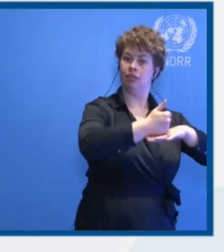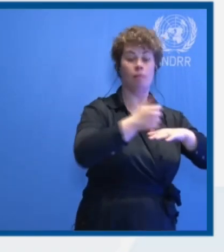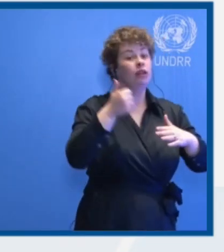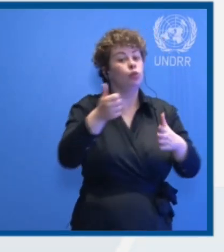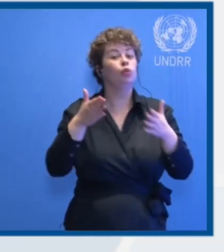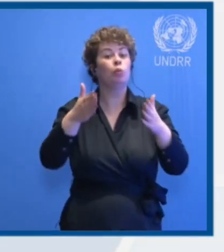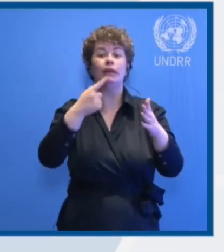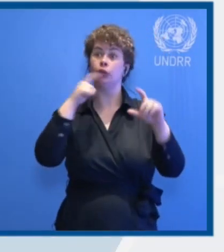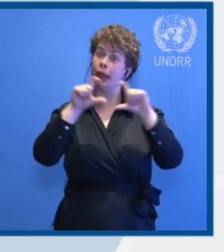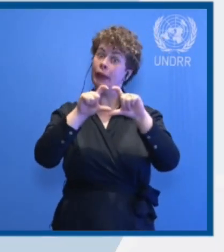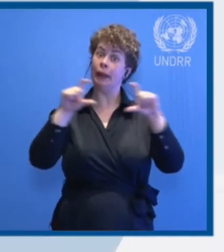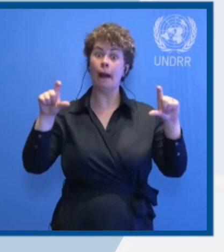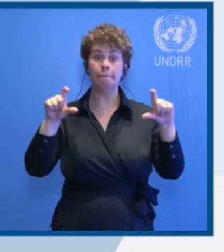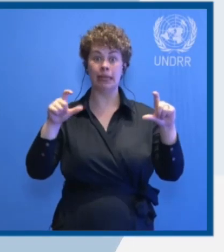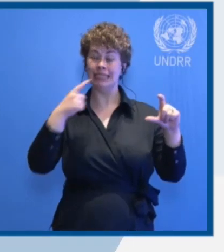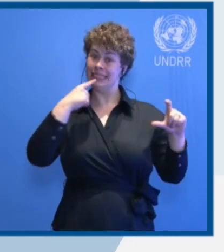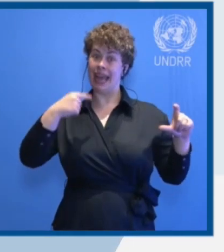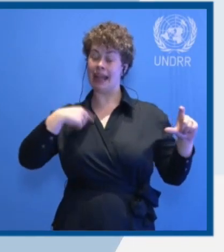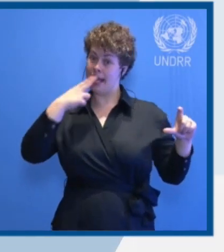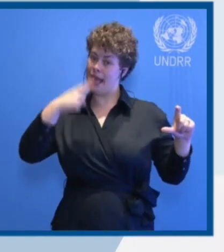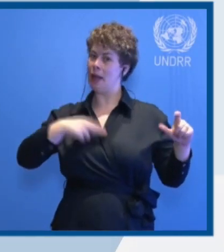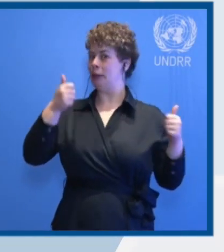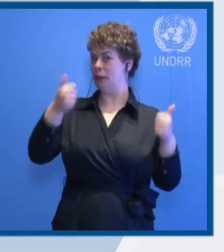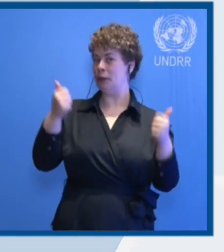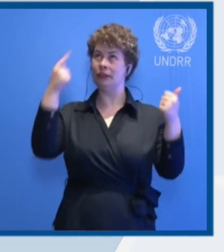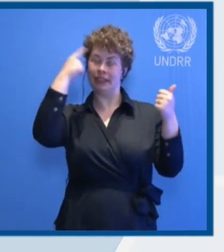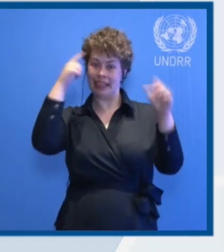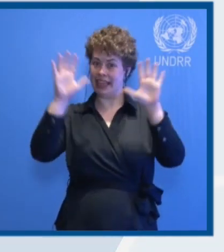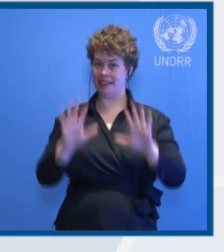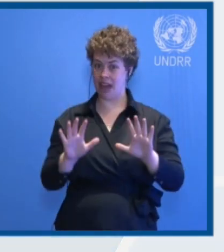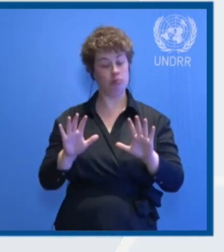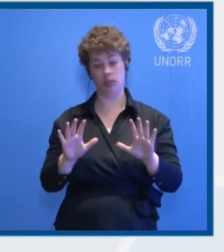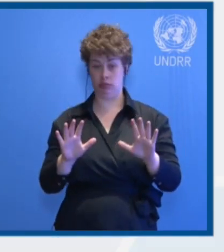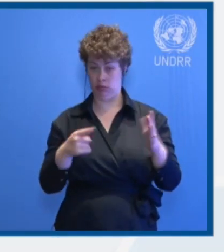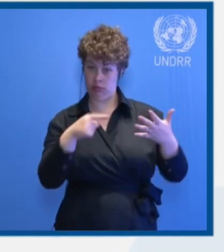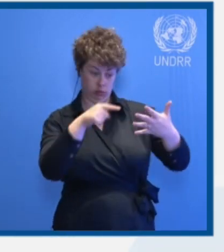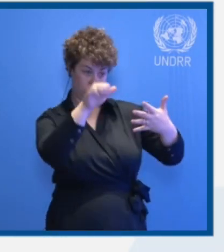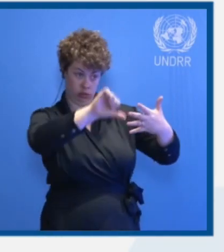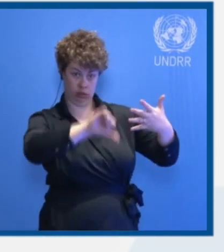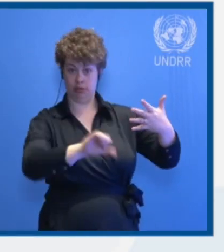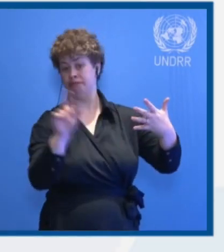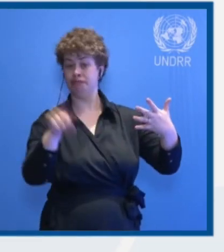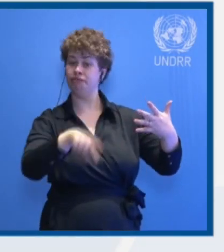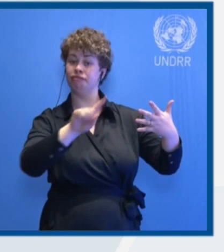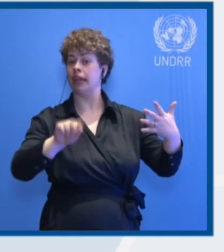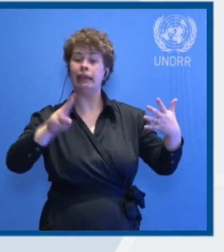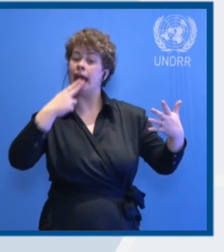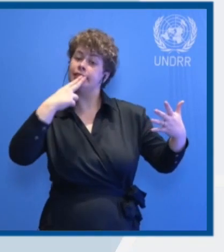Thank you. Yes, Mr. Muchayamad. Any last word? Okay.